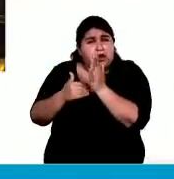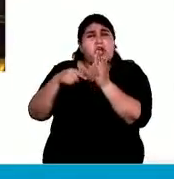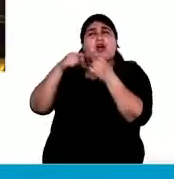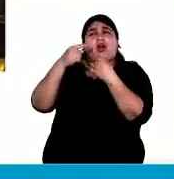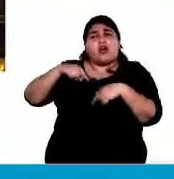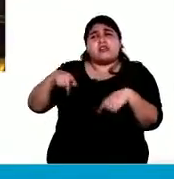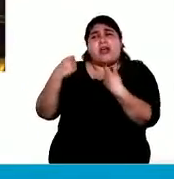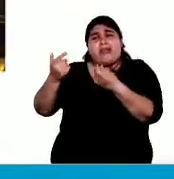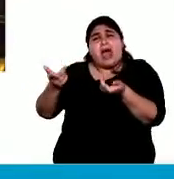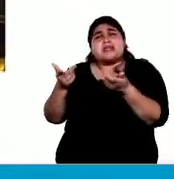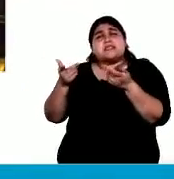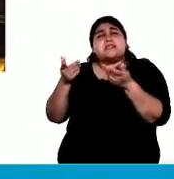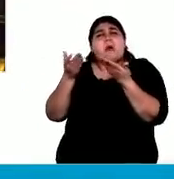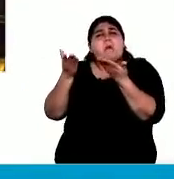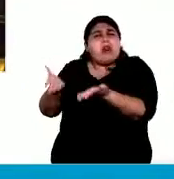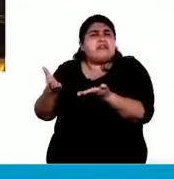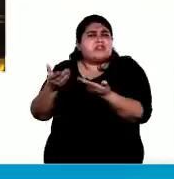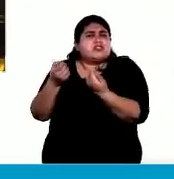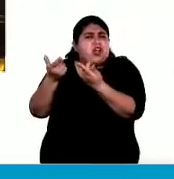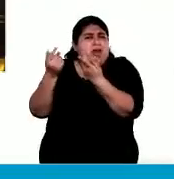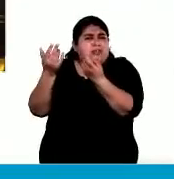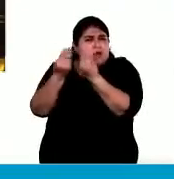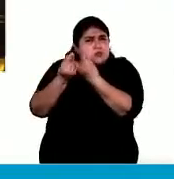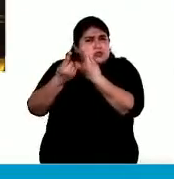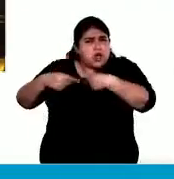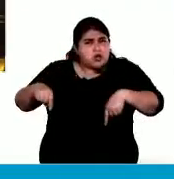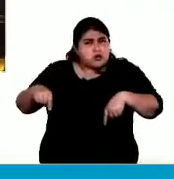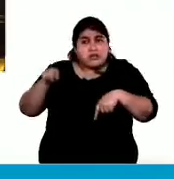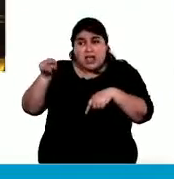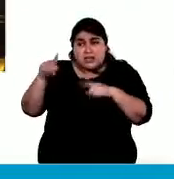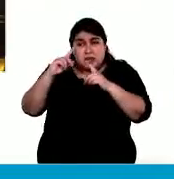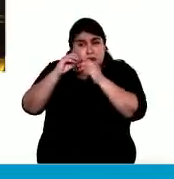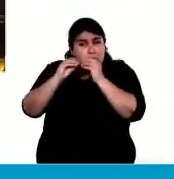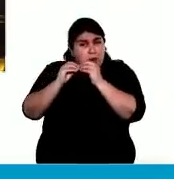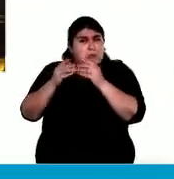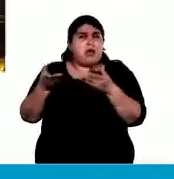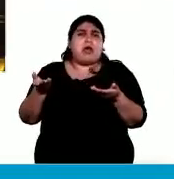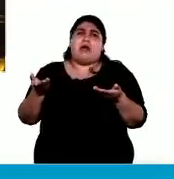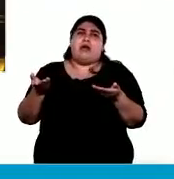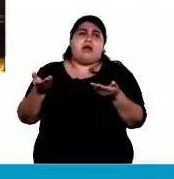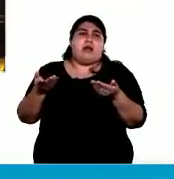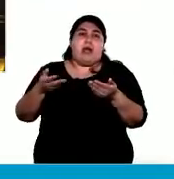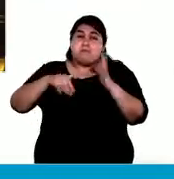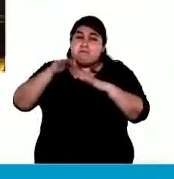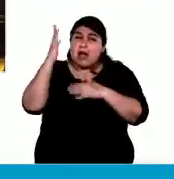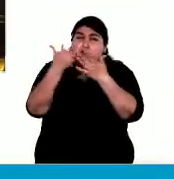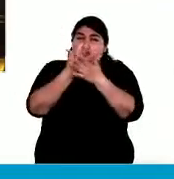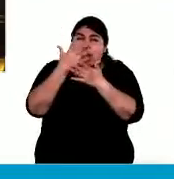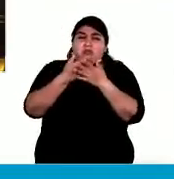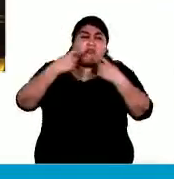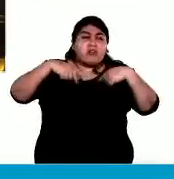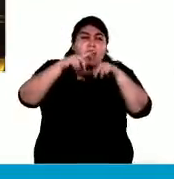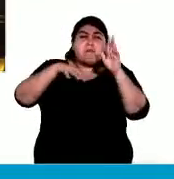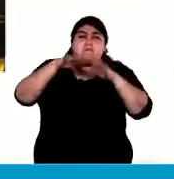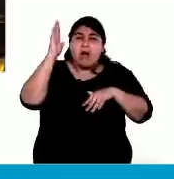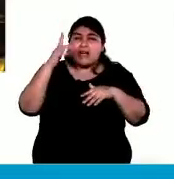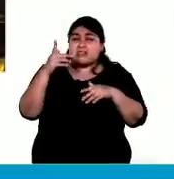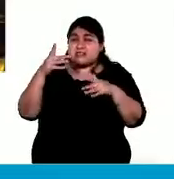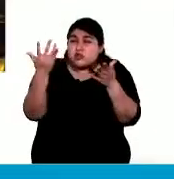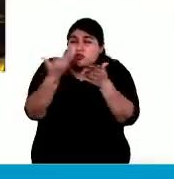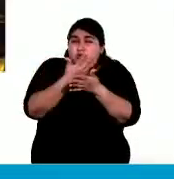más beneficios cada día que pasa frente a esa dramática realidad señor presidente la que atraviesa un sector cada vez más grande de nuestra población